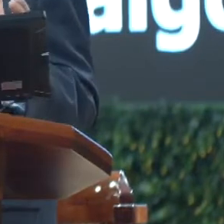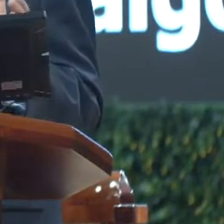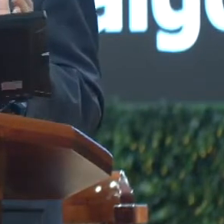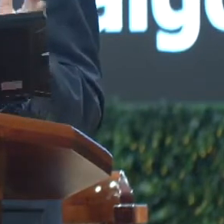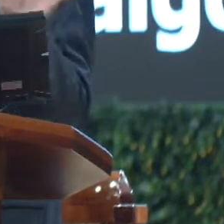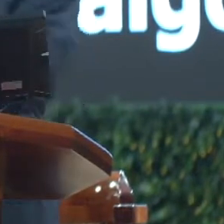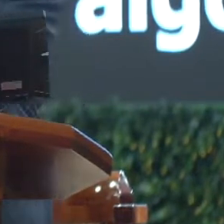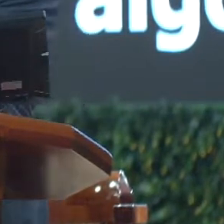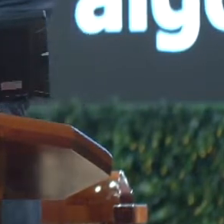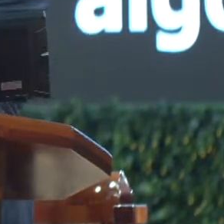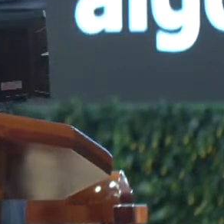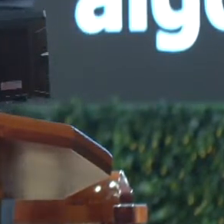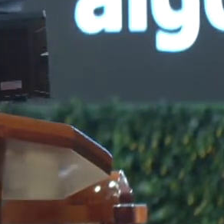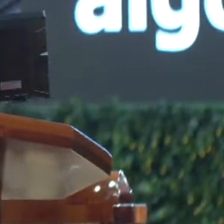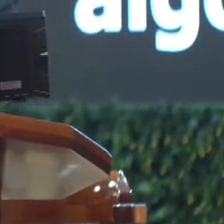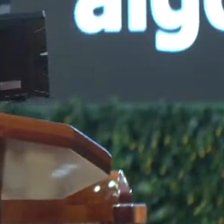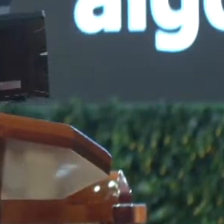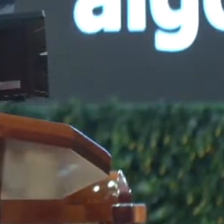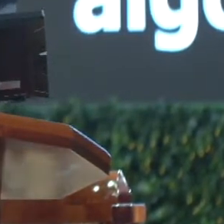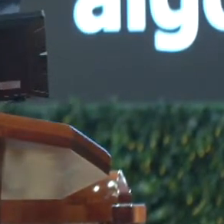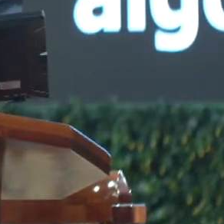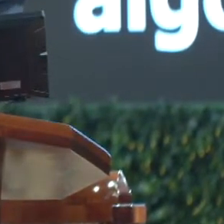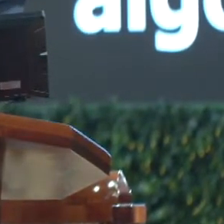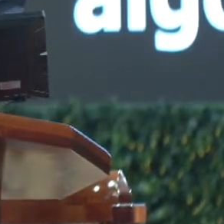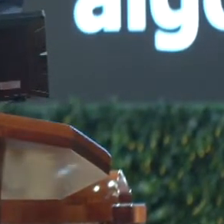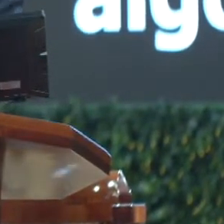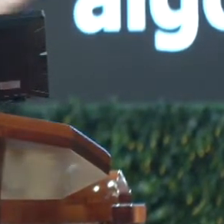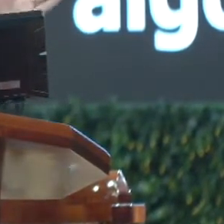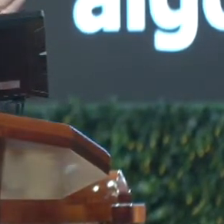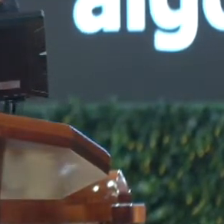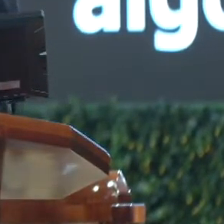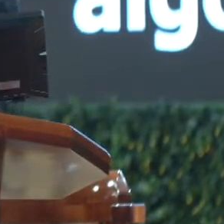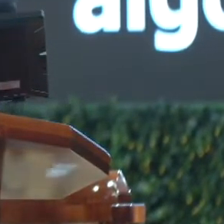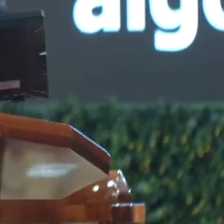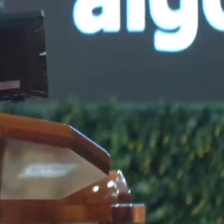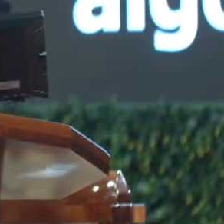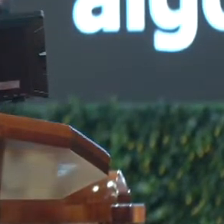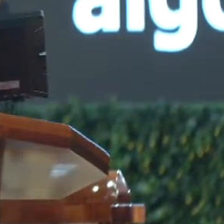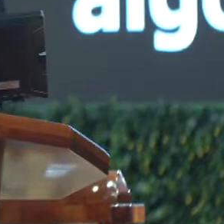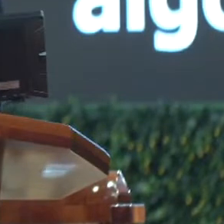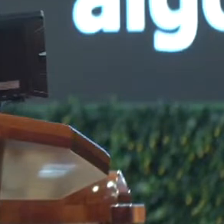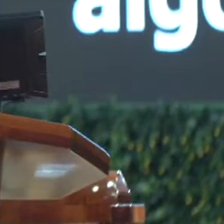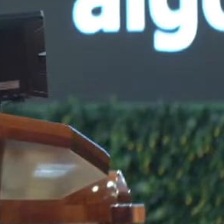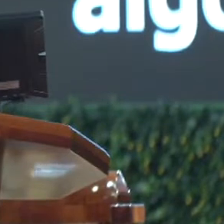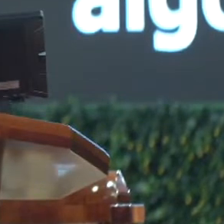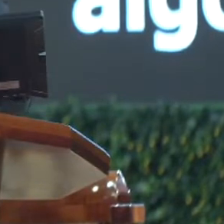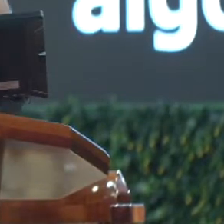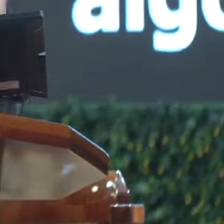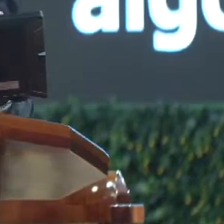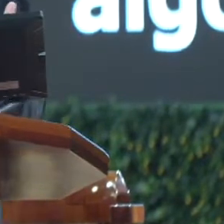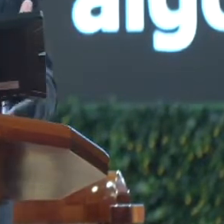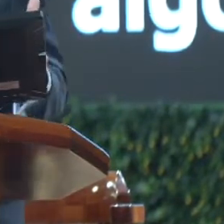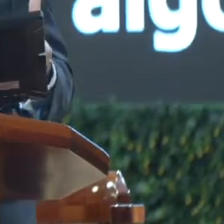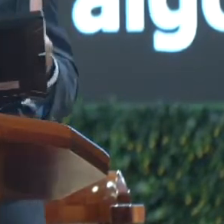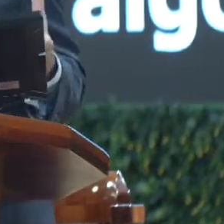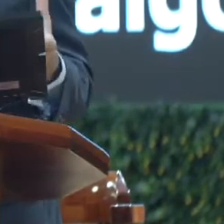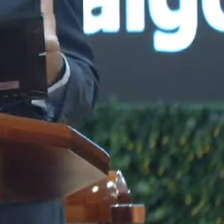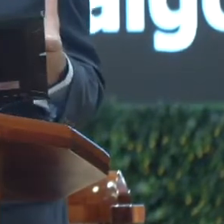cuenta, se cierra el telón y se abre el telón. En el siguiente ya